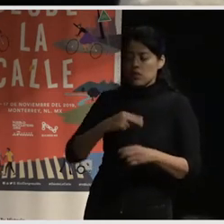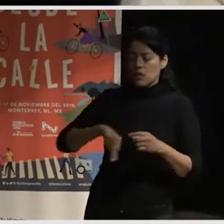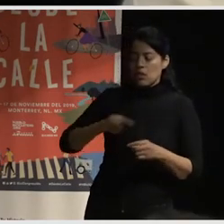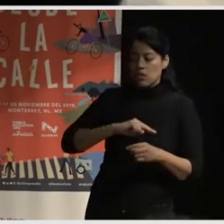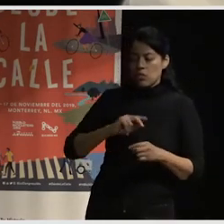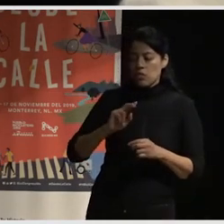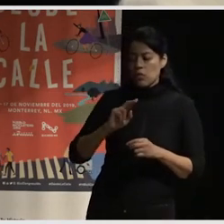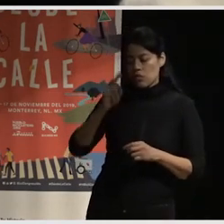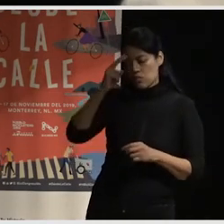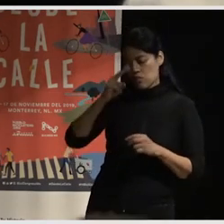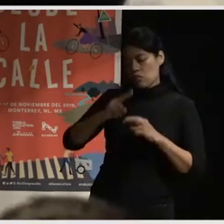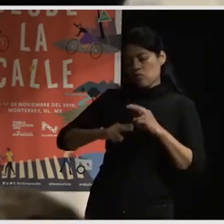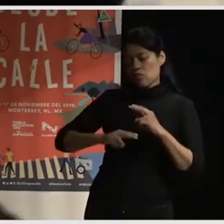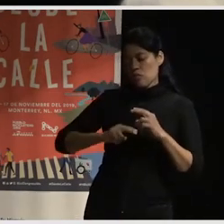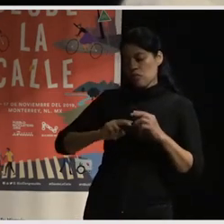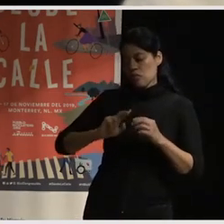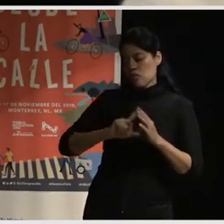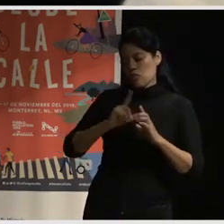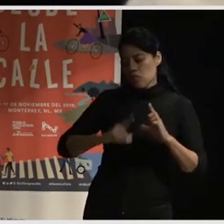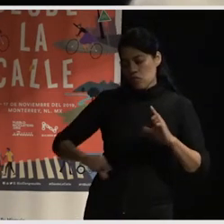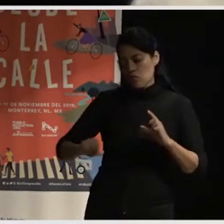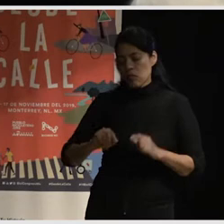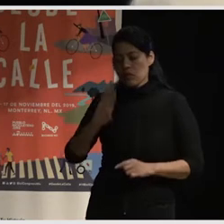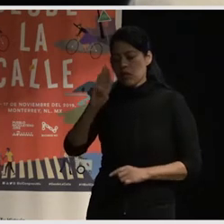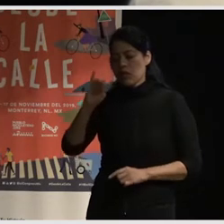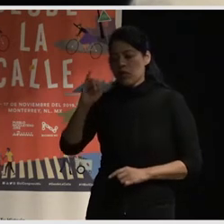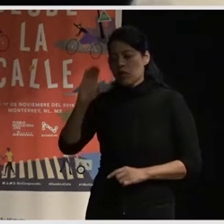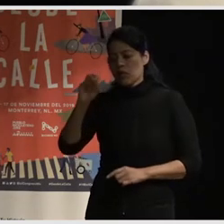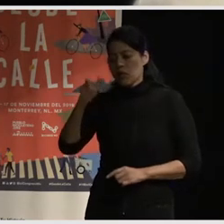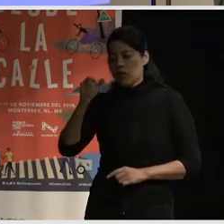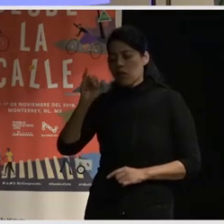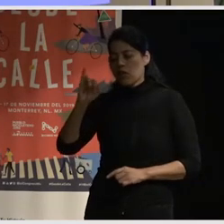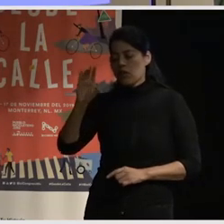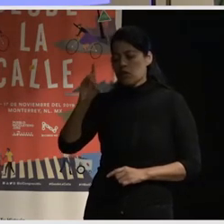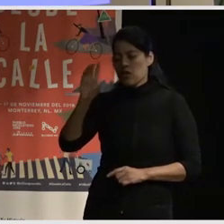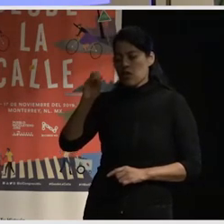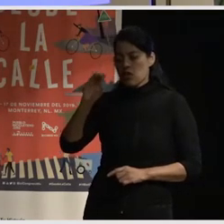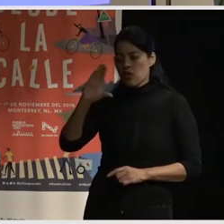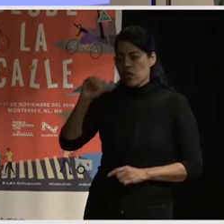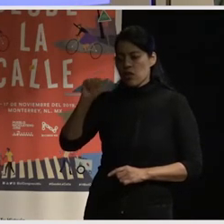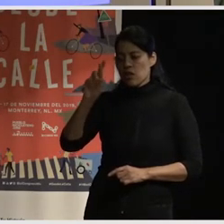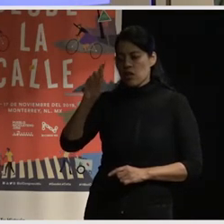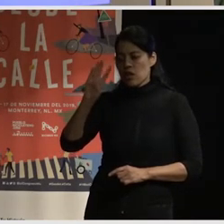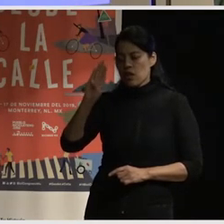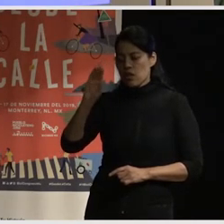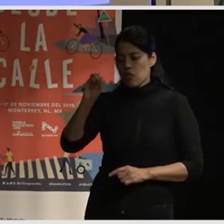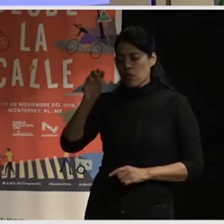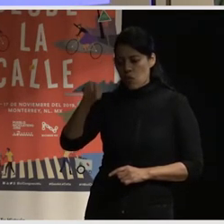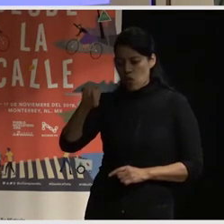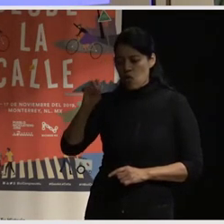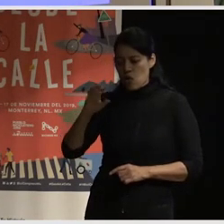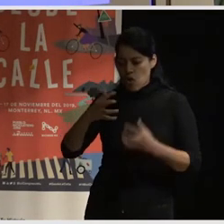país en términos de dióxido de carbono el sector de la industria automotriz ahí estamos